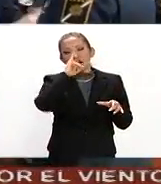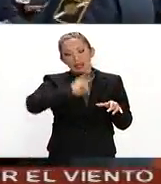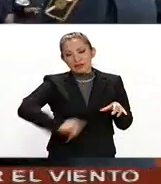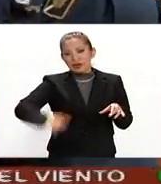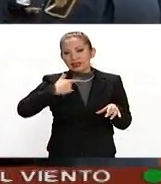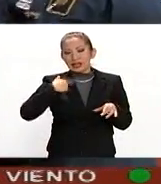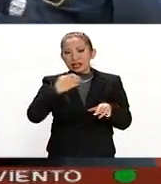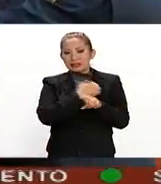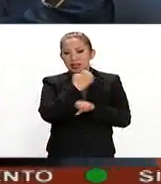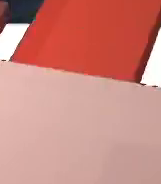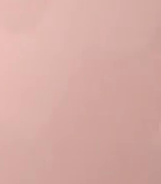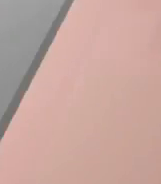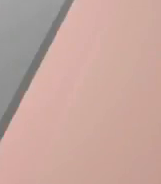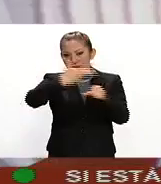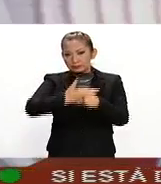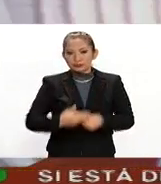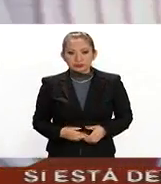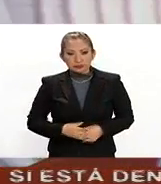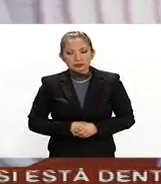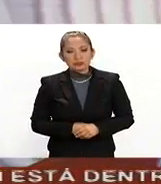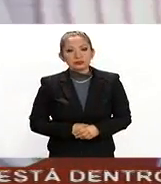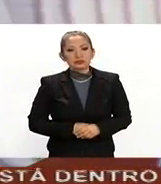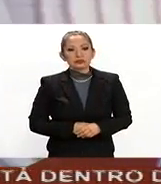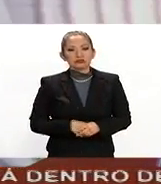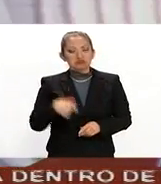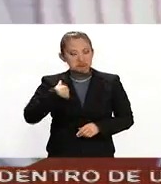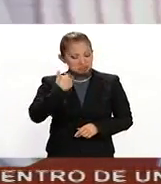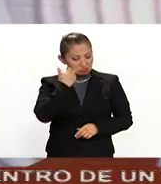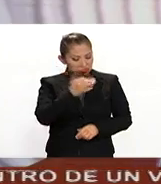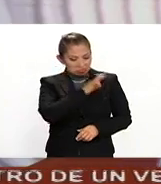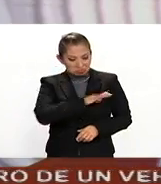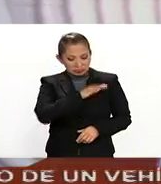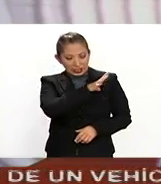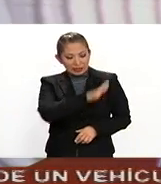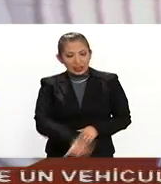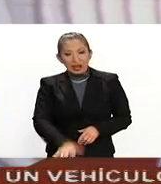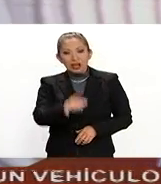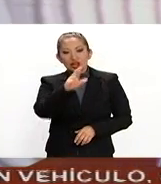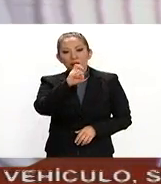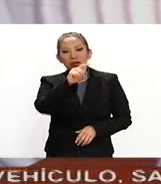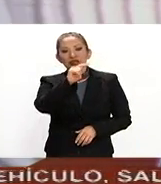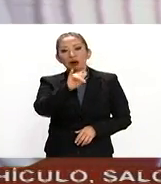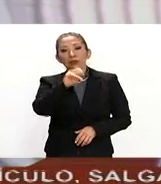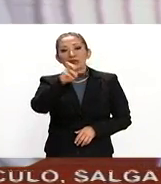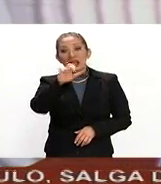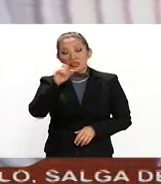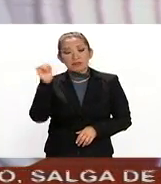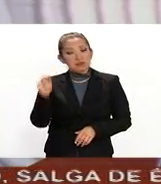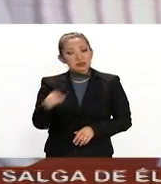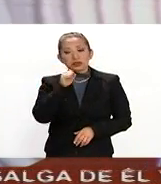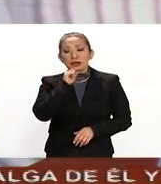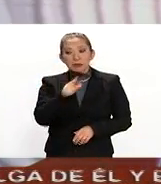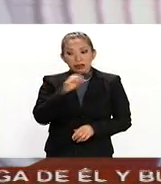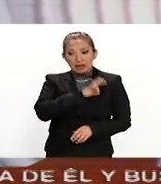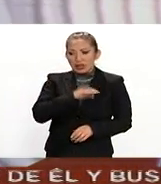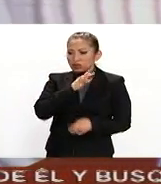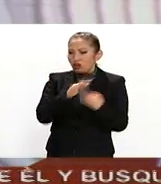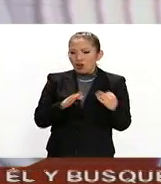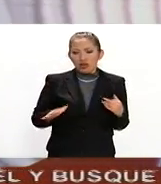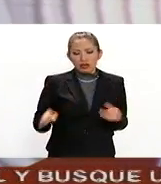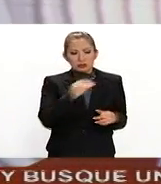Mayor Presidencial. Al felicitar al general Roberto Miranda, felicito al mismo tiempo a todos